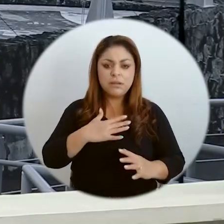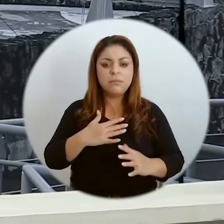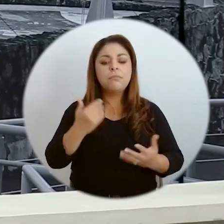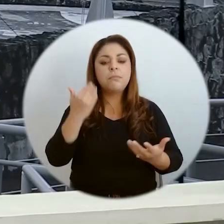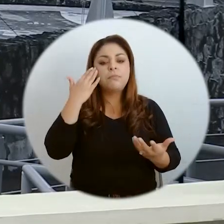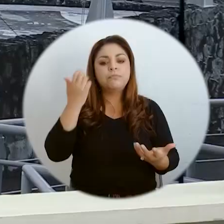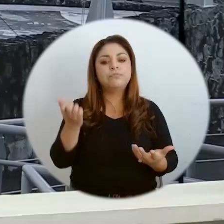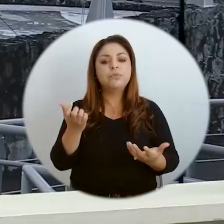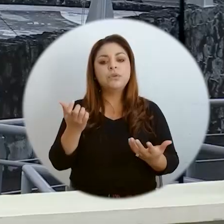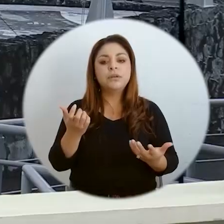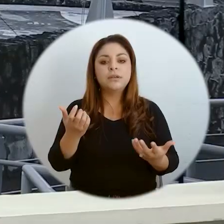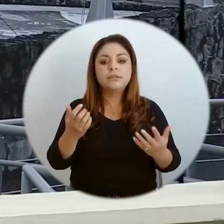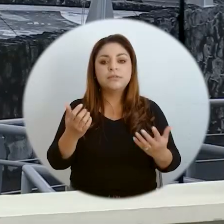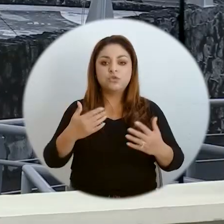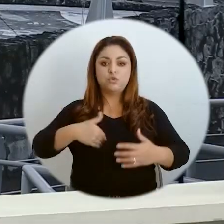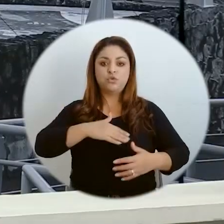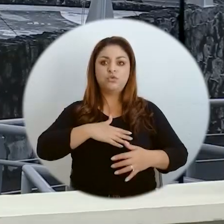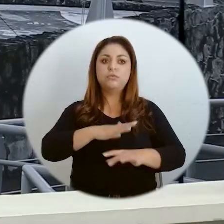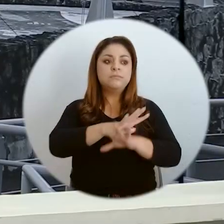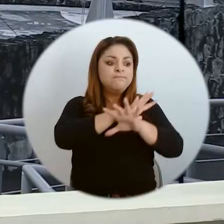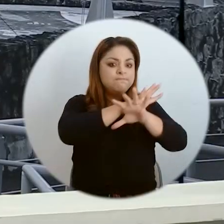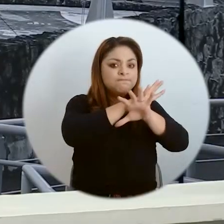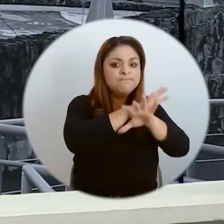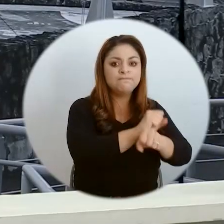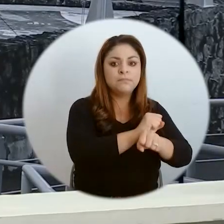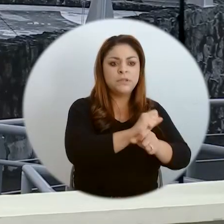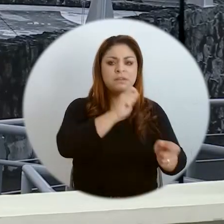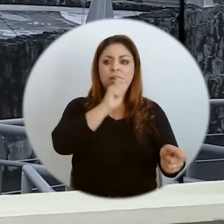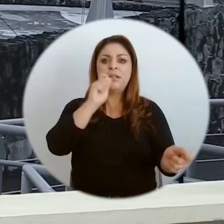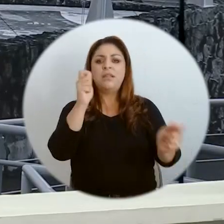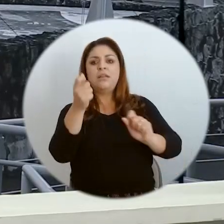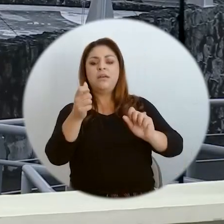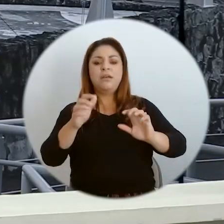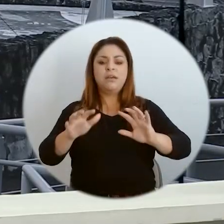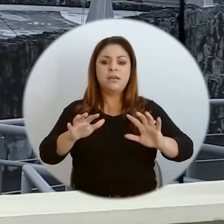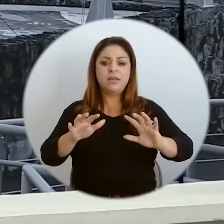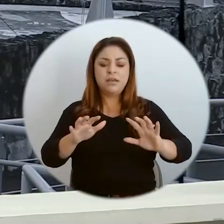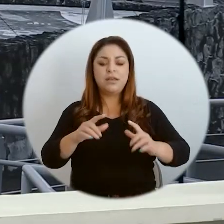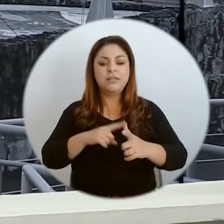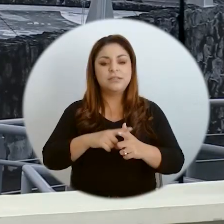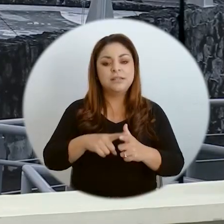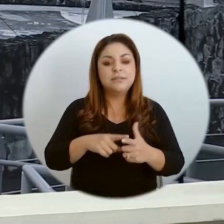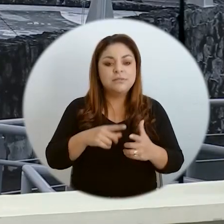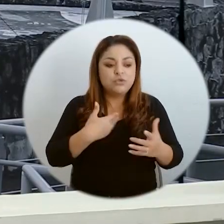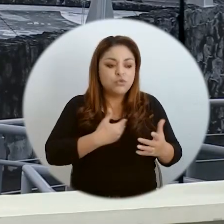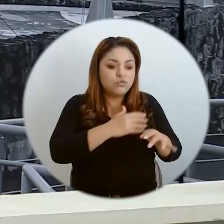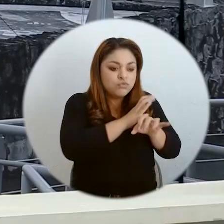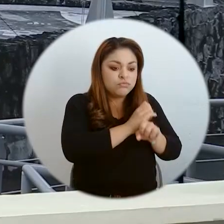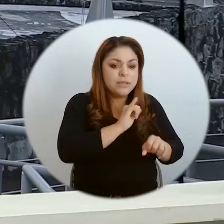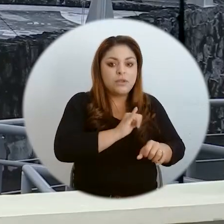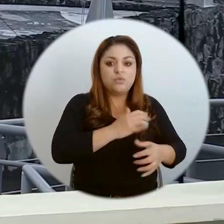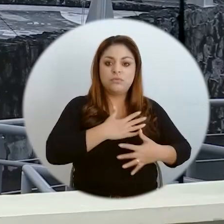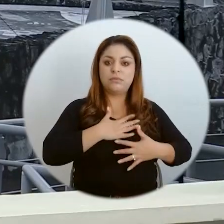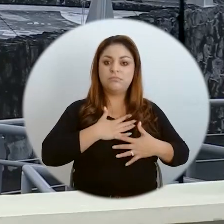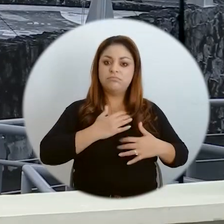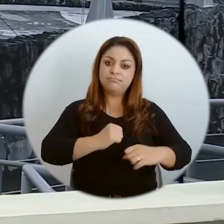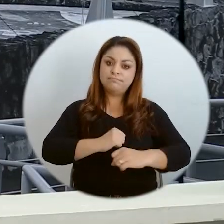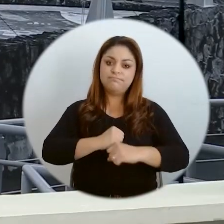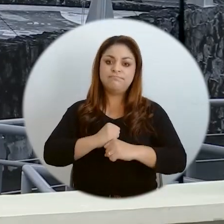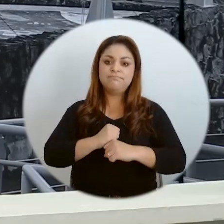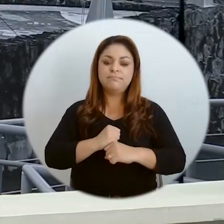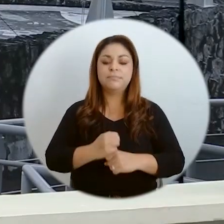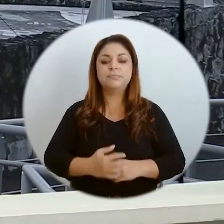usualmente y que le dan sentido a nuestra vida, ¿verdad? ¿Qué puede caracterizar al fenómeno actual del